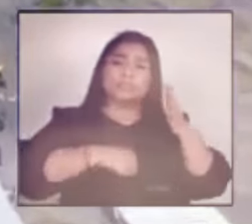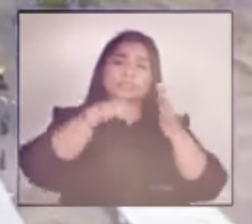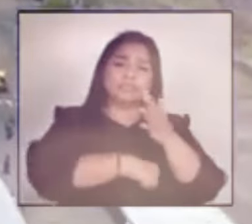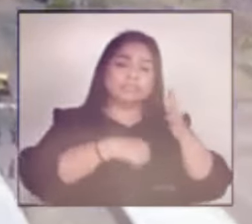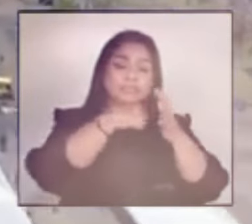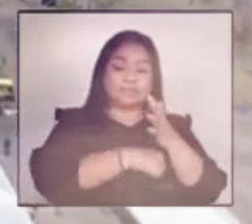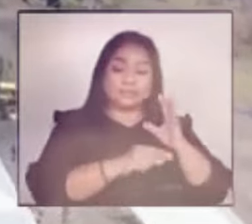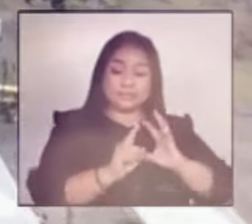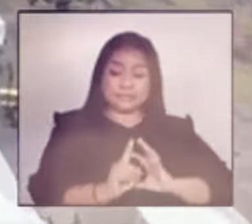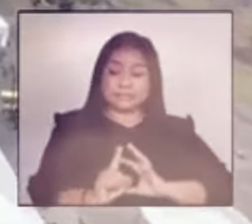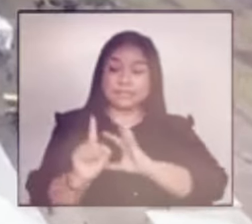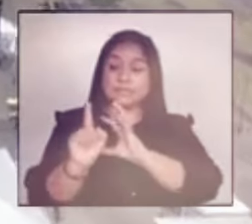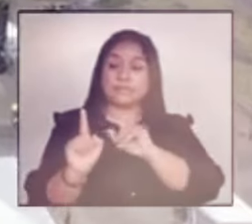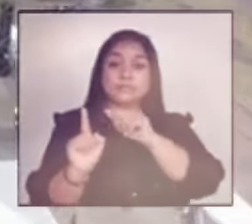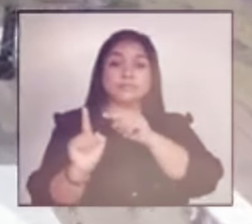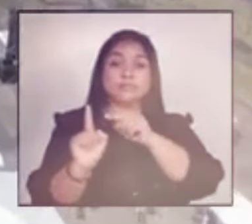cambio.